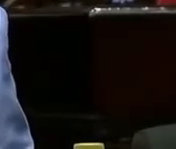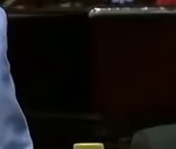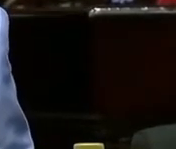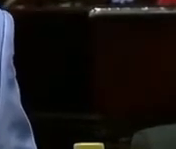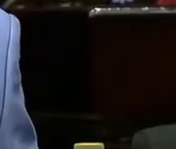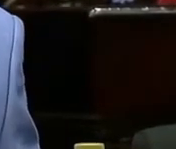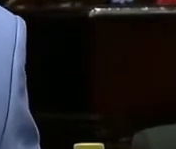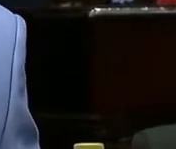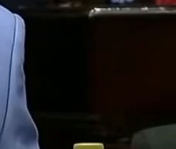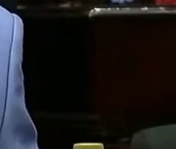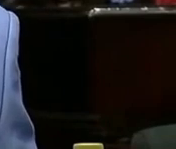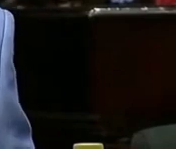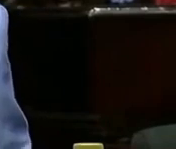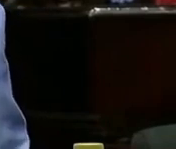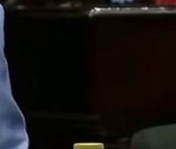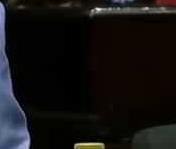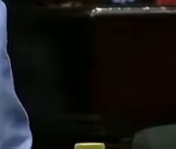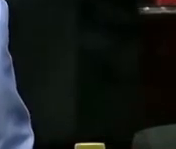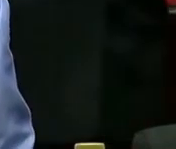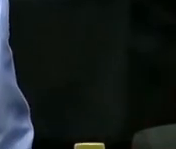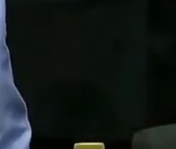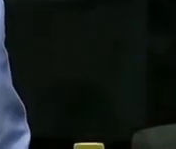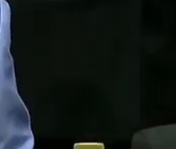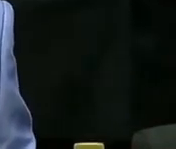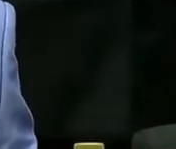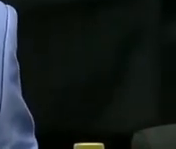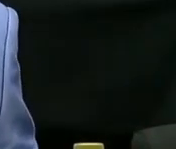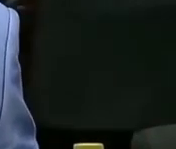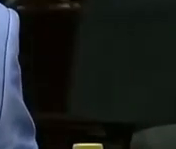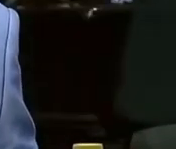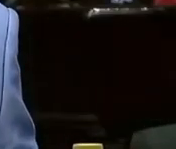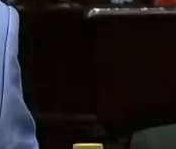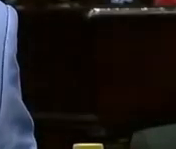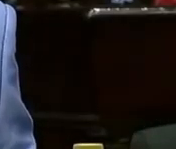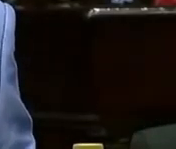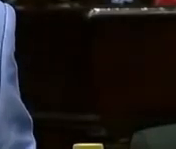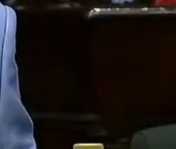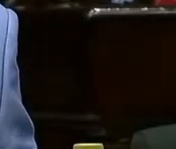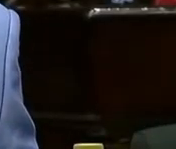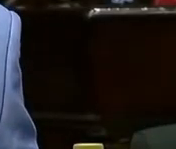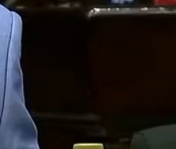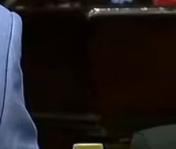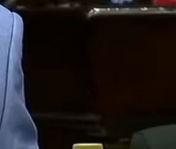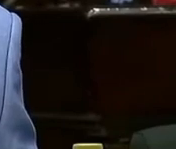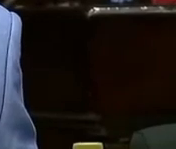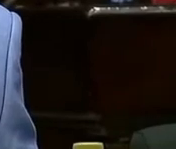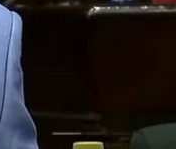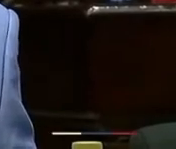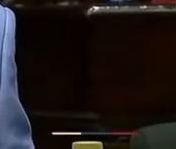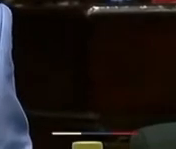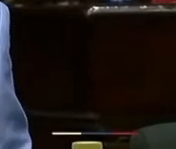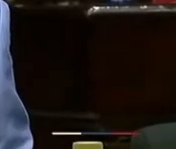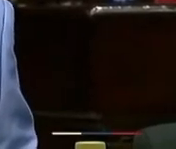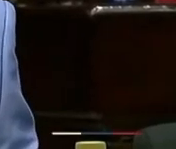República. Considerando que en el primer suplemento del registro oficial número